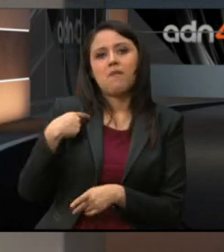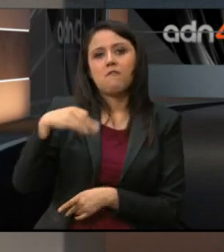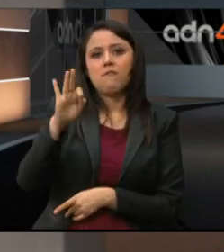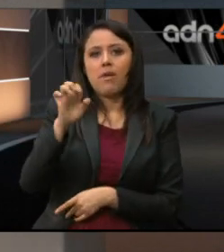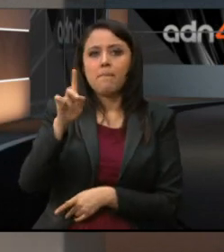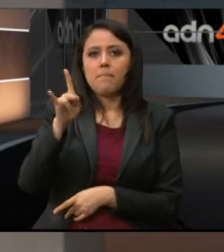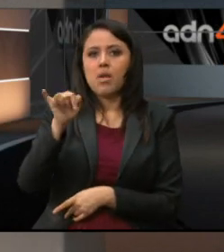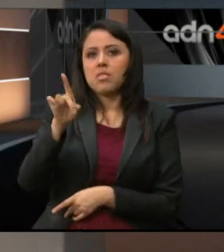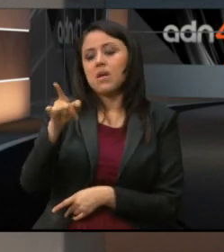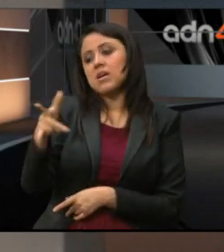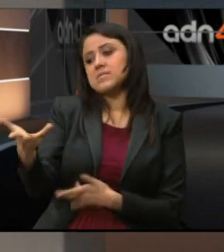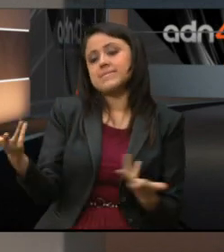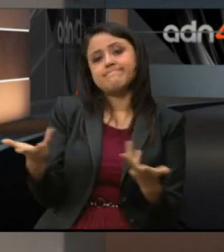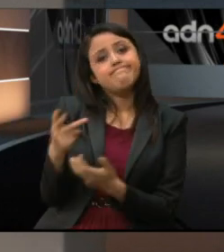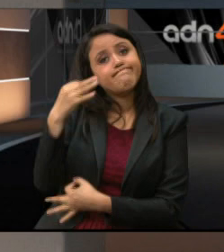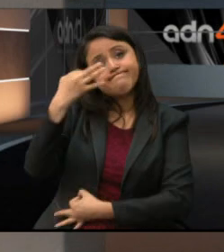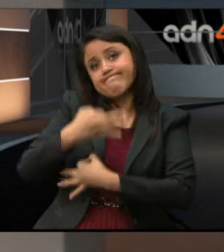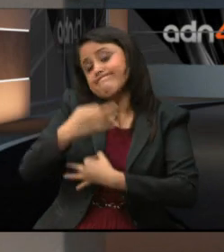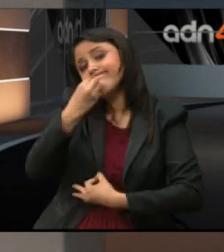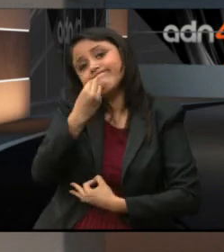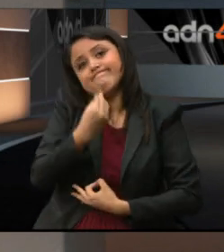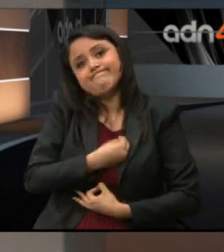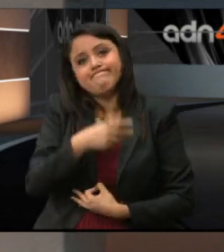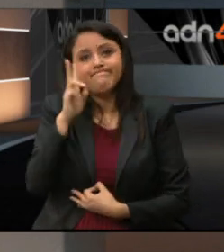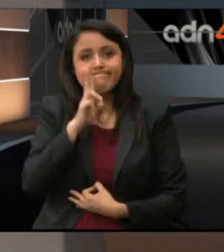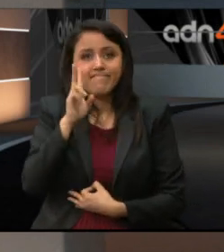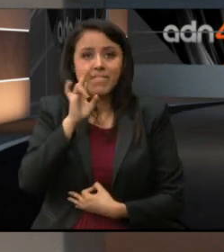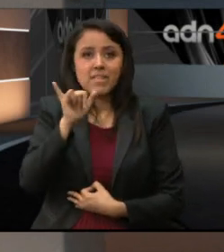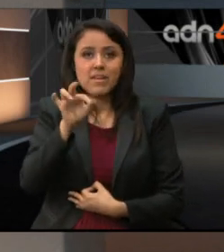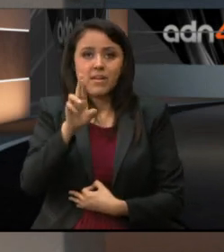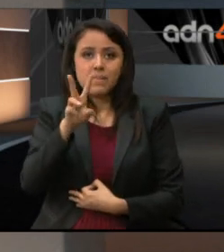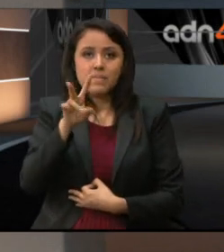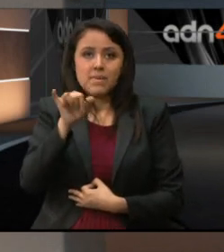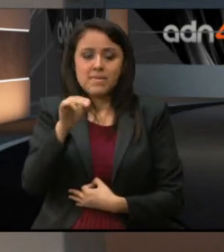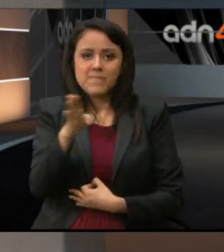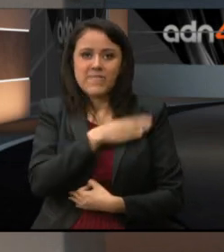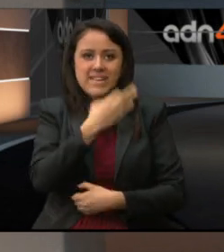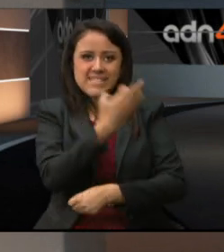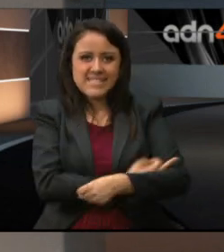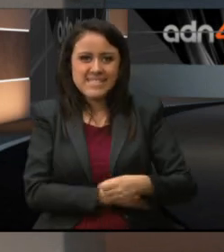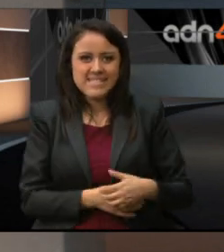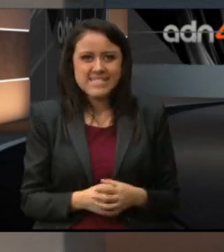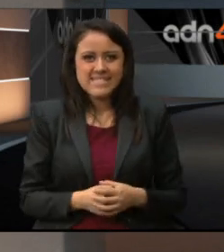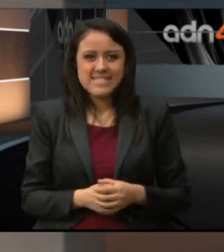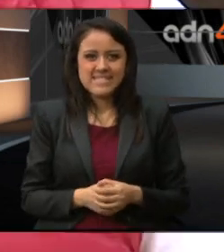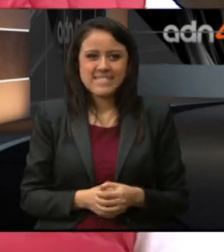pueda proceder contra ella. El reporte completo lo tiene Irving Pineda. Adelante, Irving. Buenas tardes.